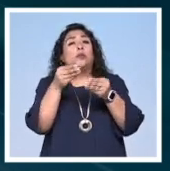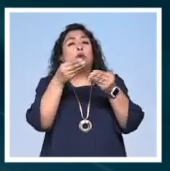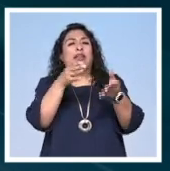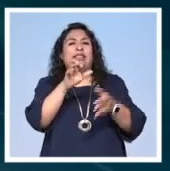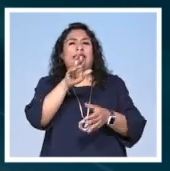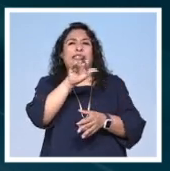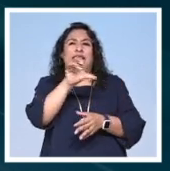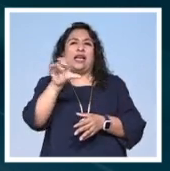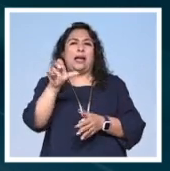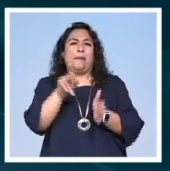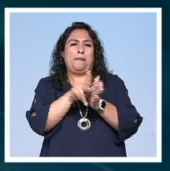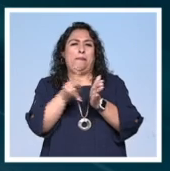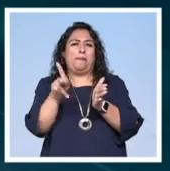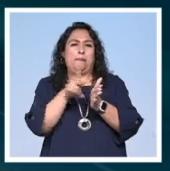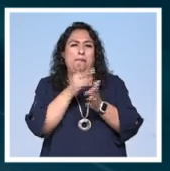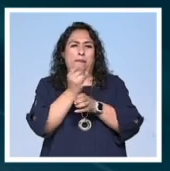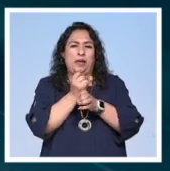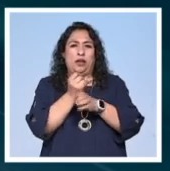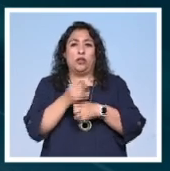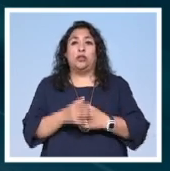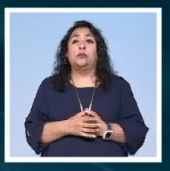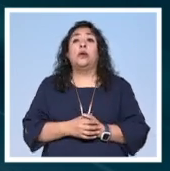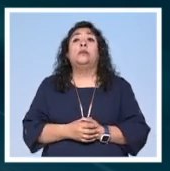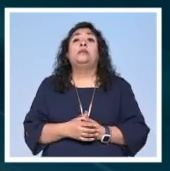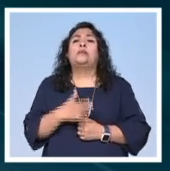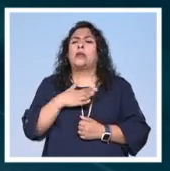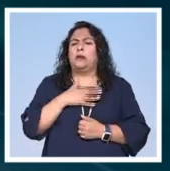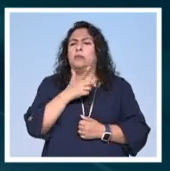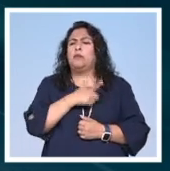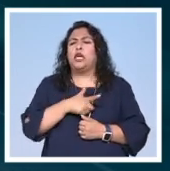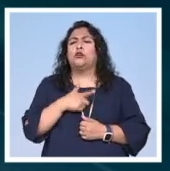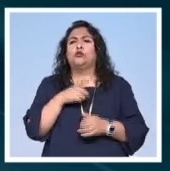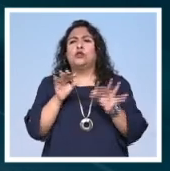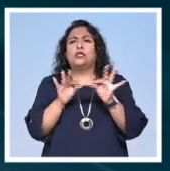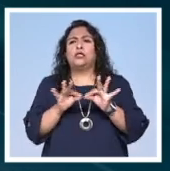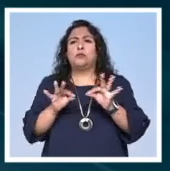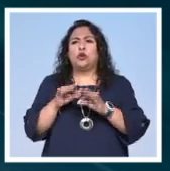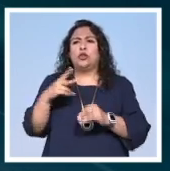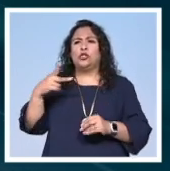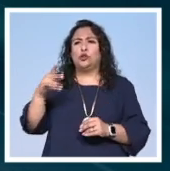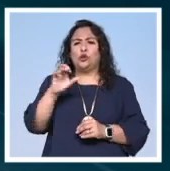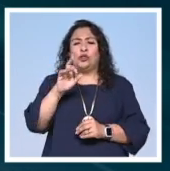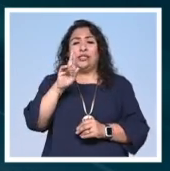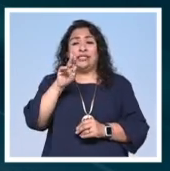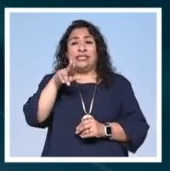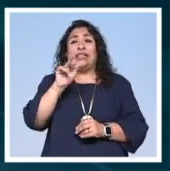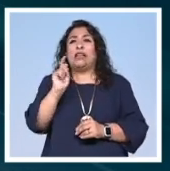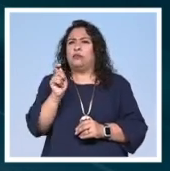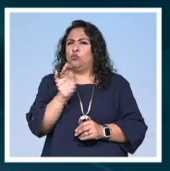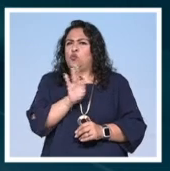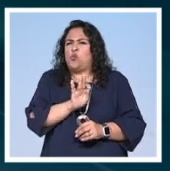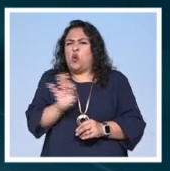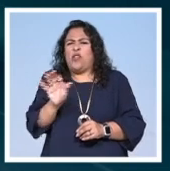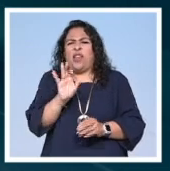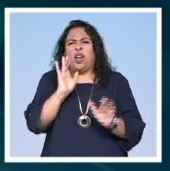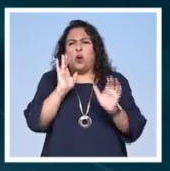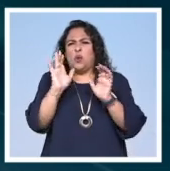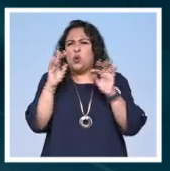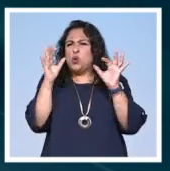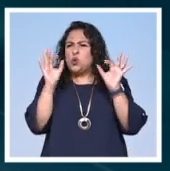justamente al periodismo lo que me gusta mucho destacar de Cristina es su capacidad Nata en la